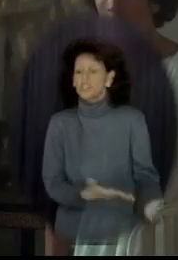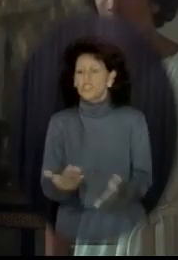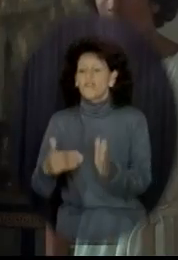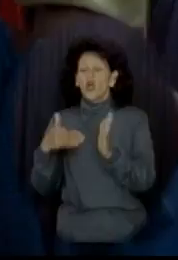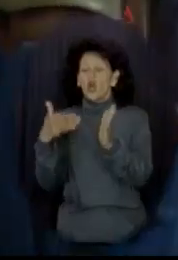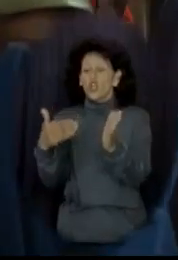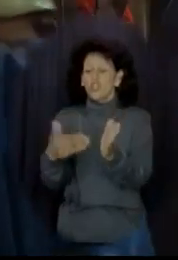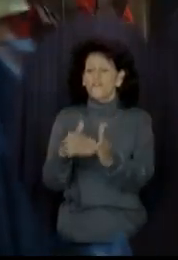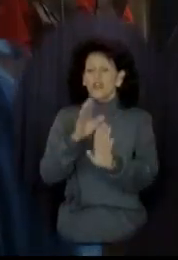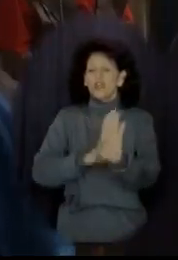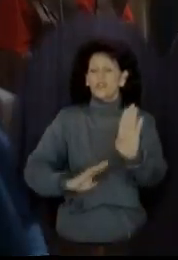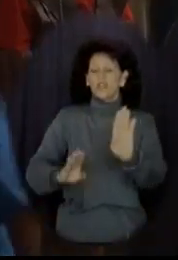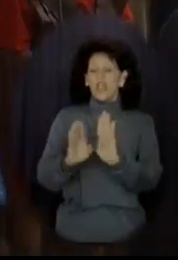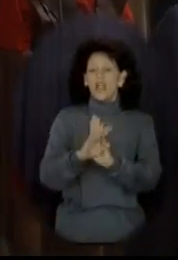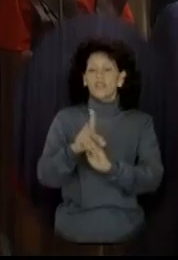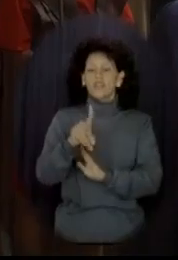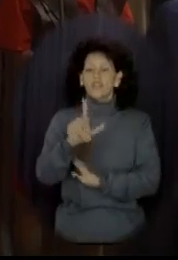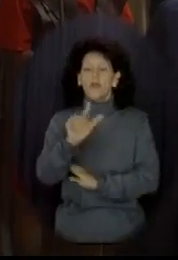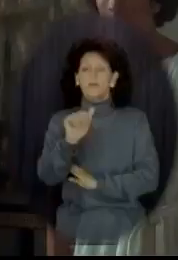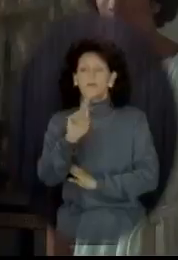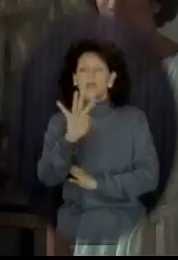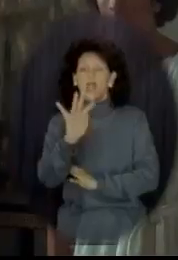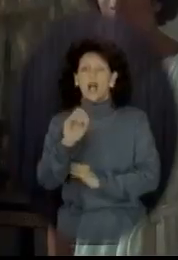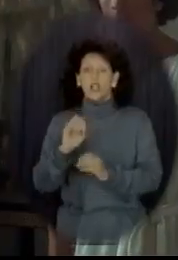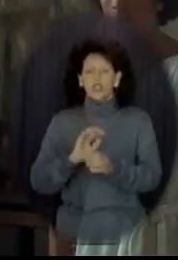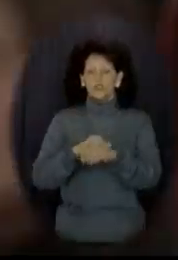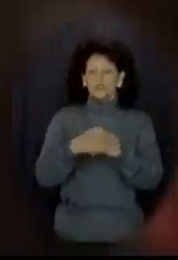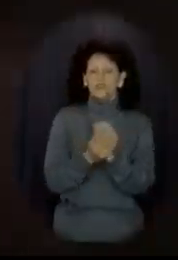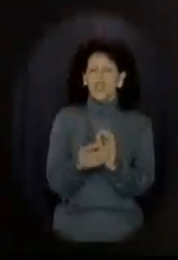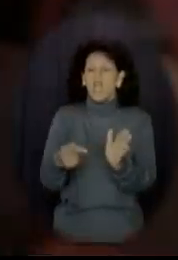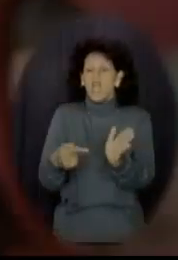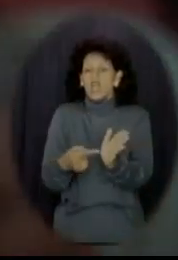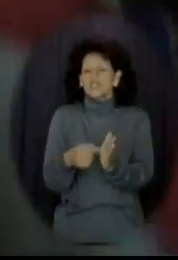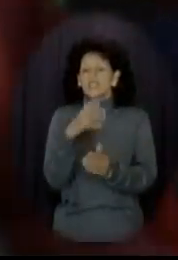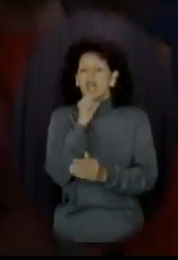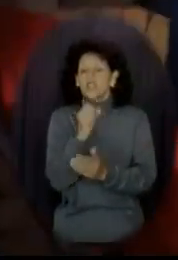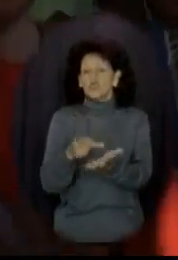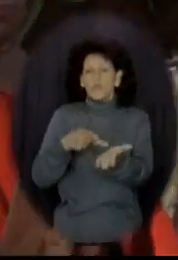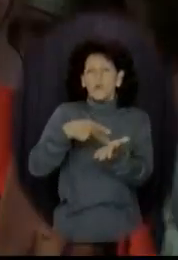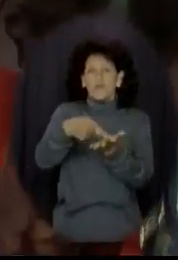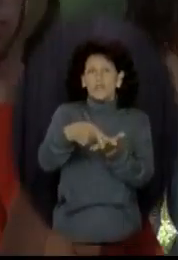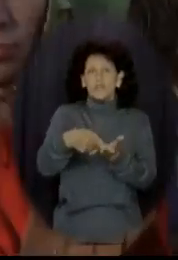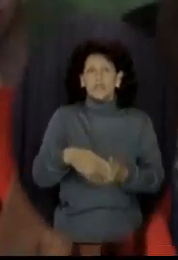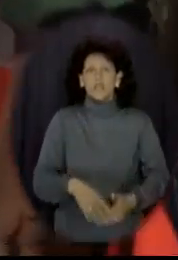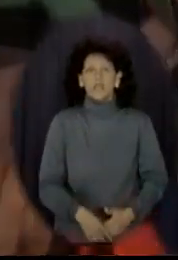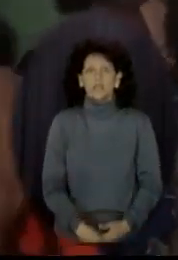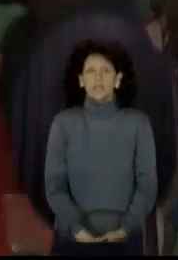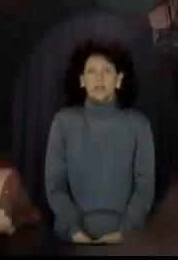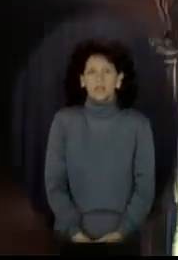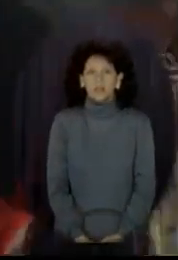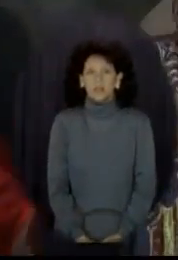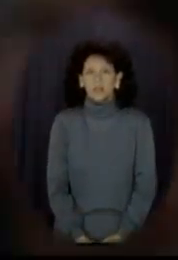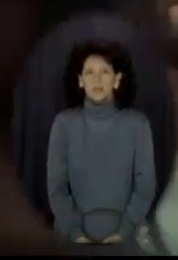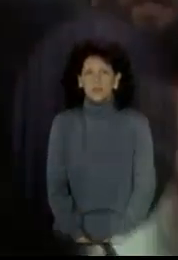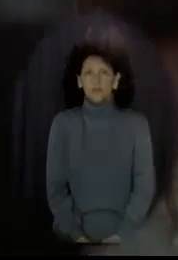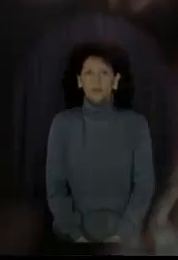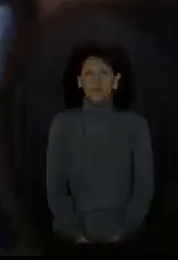Regrésenlo a Pilato. Esta es su provincia. ¡Ahí viene el Hijo de Dios! ¡Es un